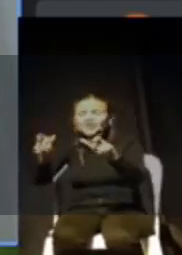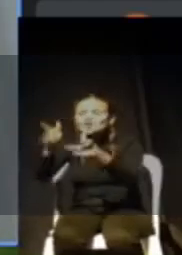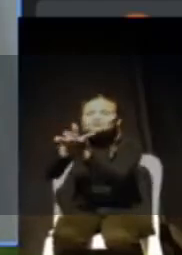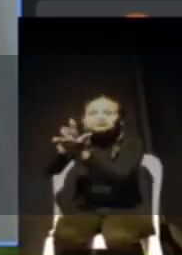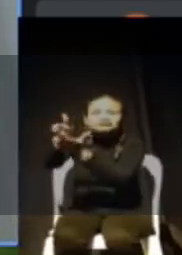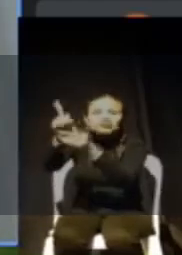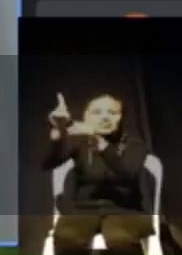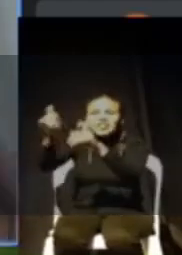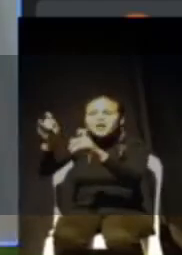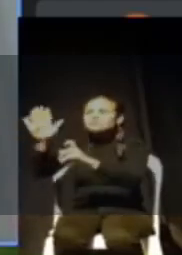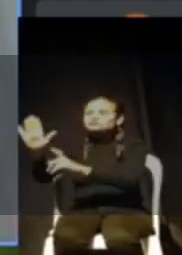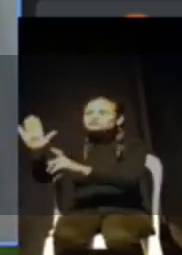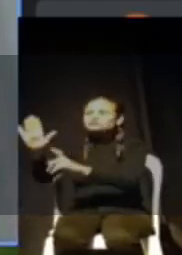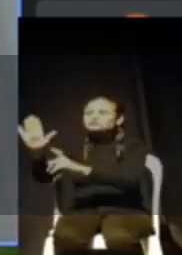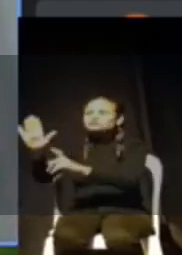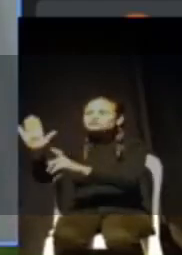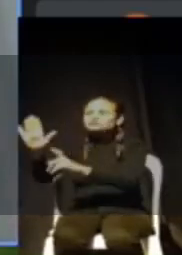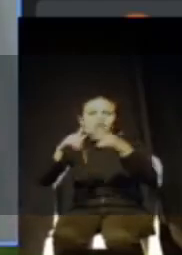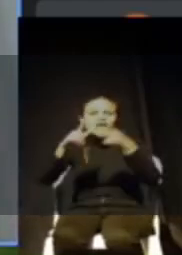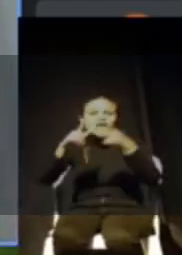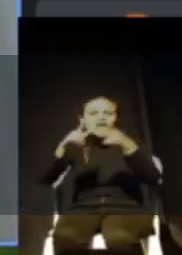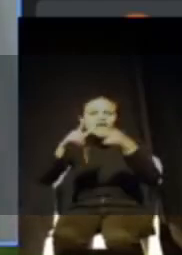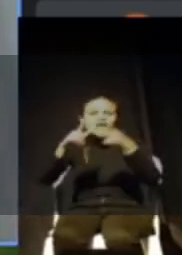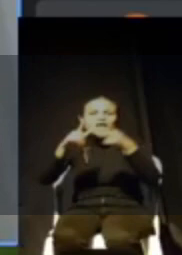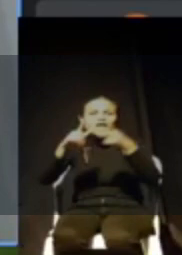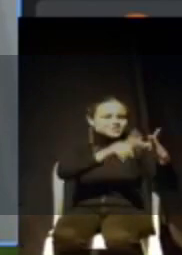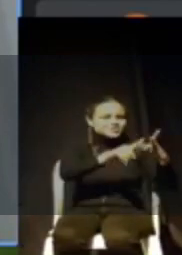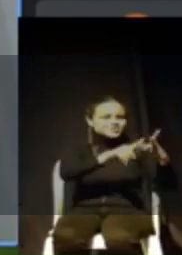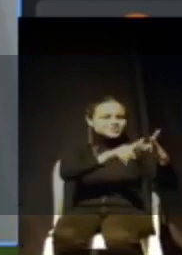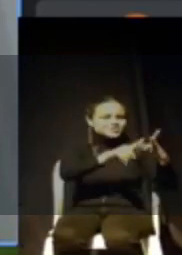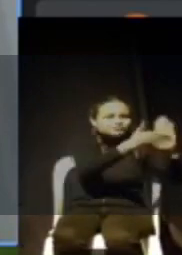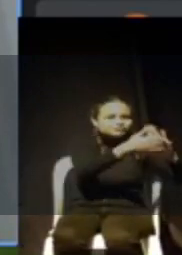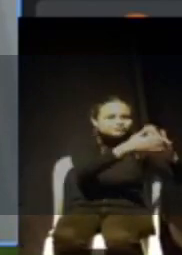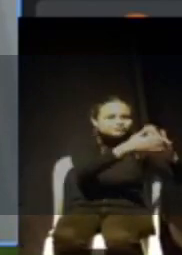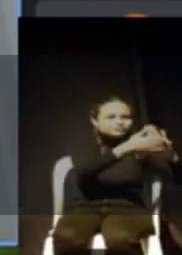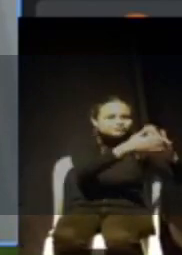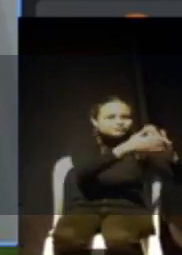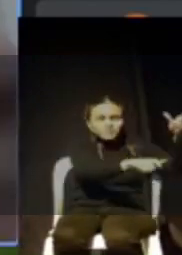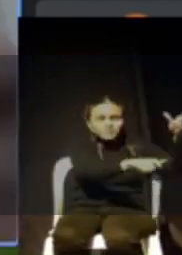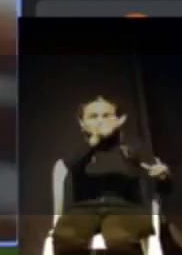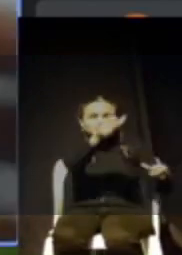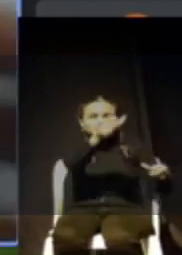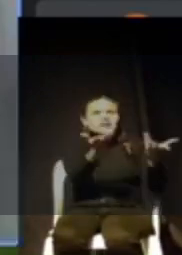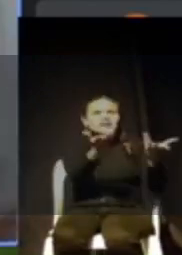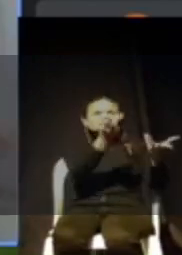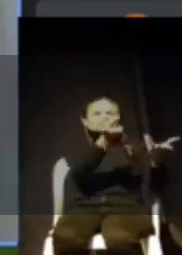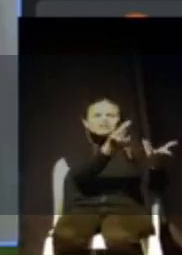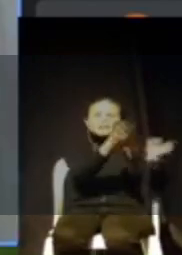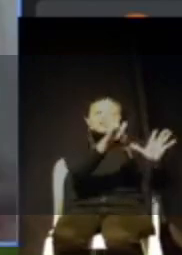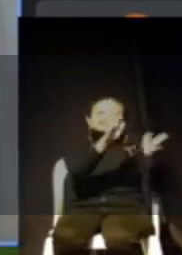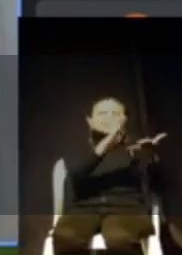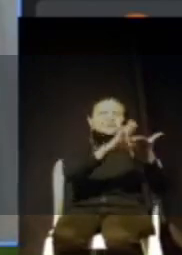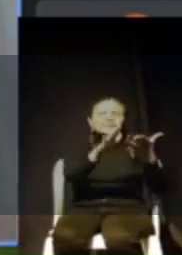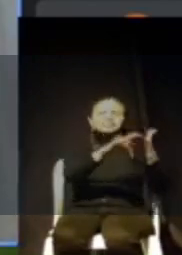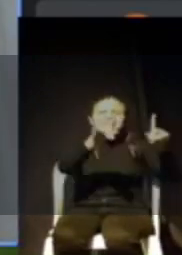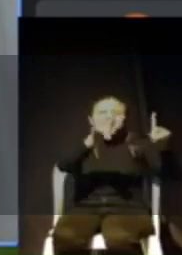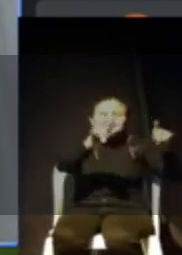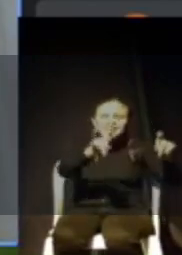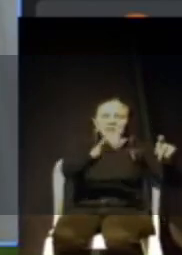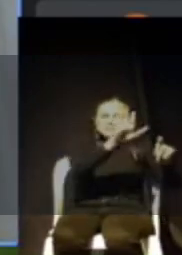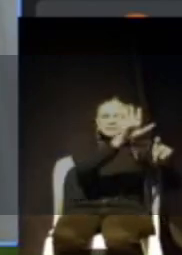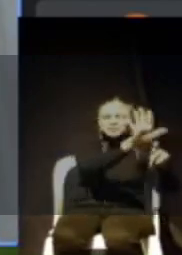lingüísticos, relaciones igualitarias, solidarias, ecoviedades, el mundo, ecologías, economías en desde para